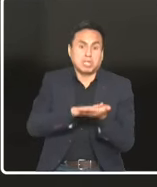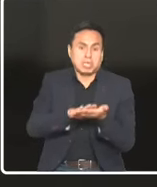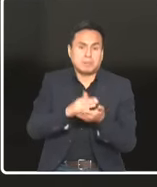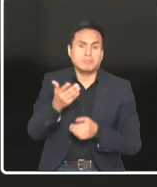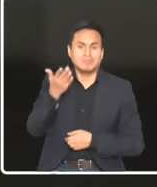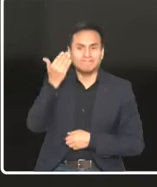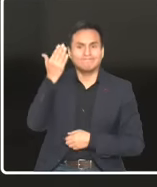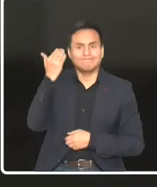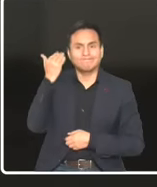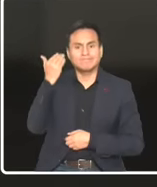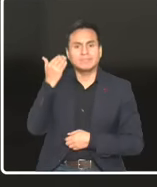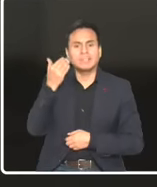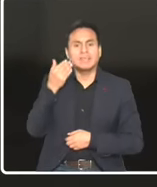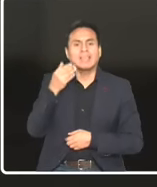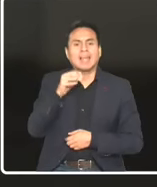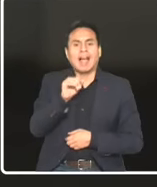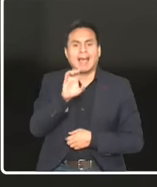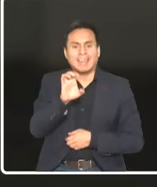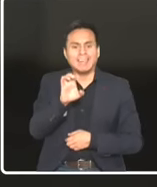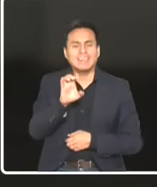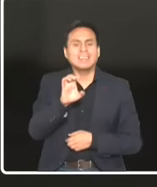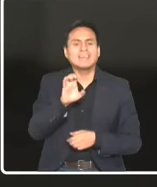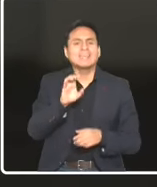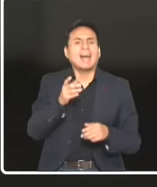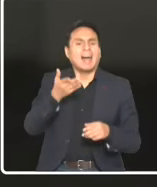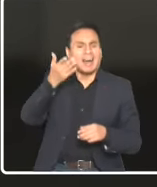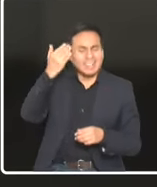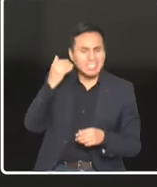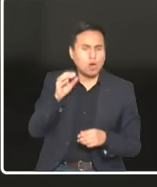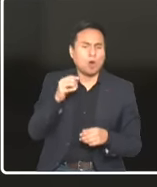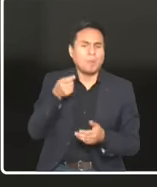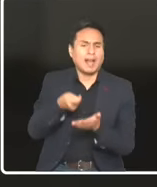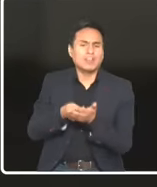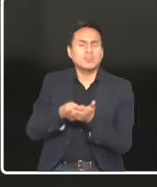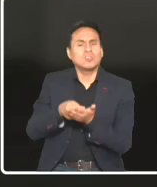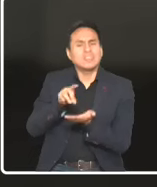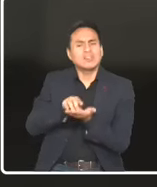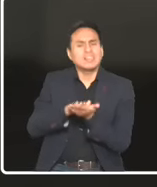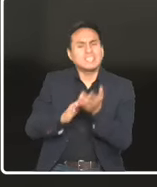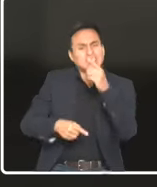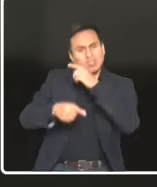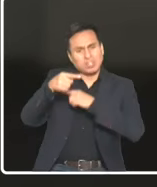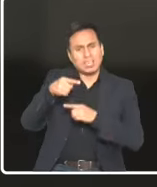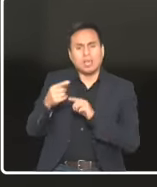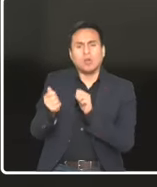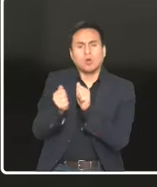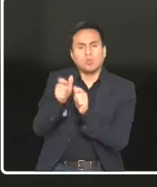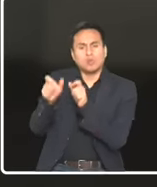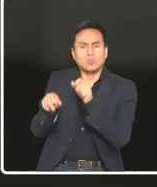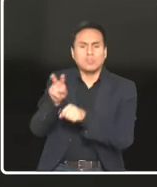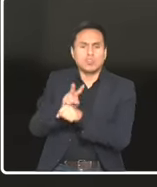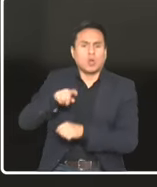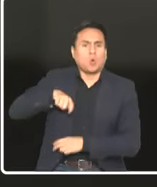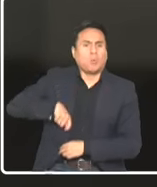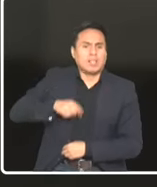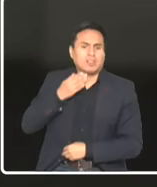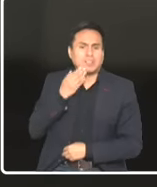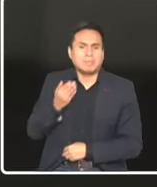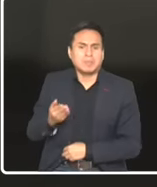ejemplo con el crédito con aval del estado o pagando deudas históricas como la que se tenía con los profesores